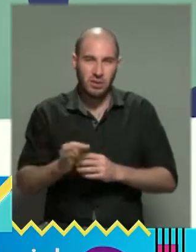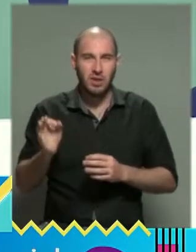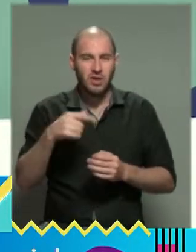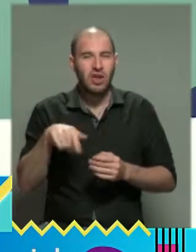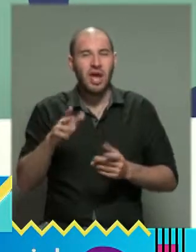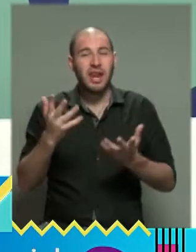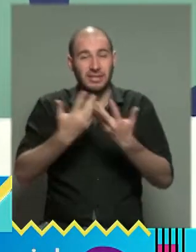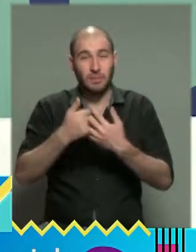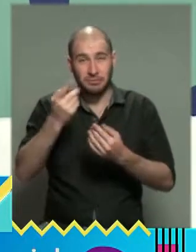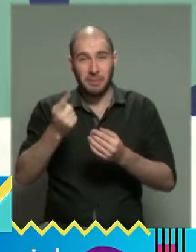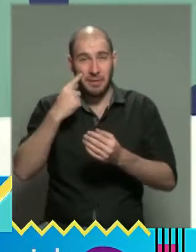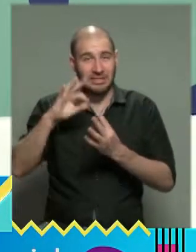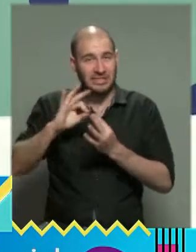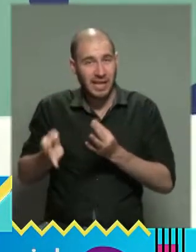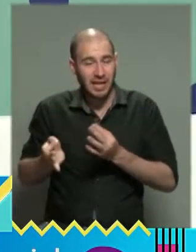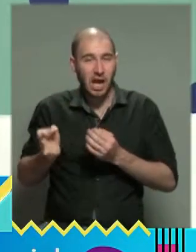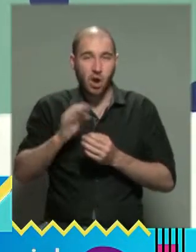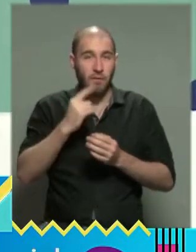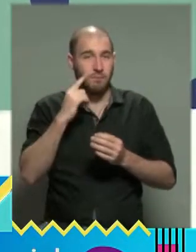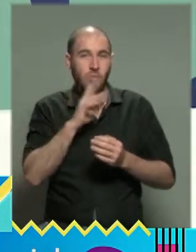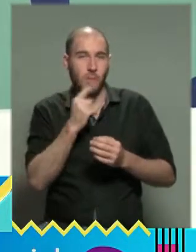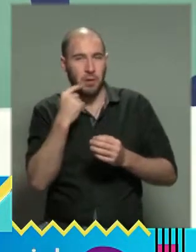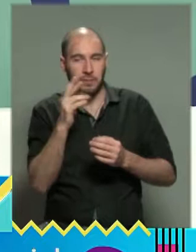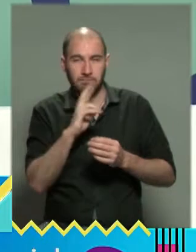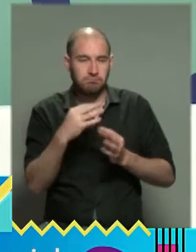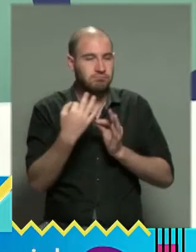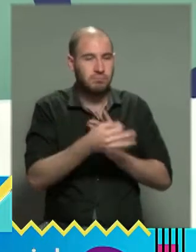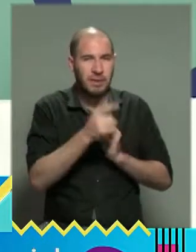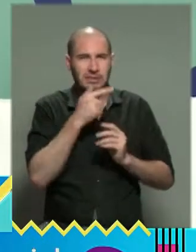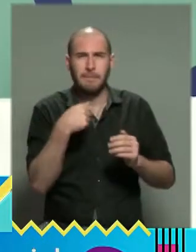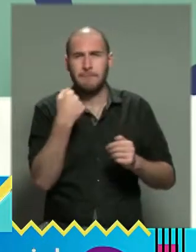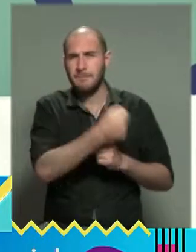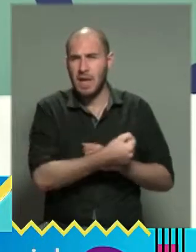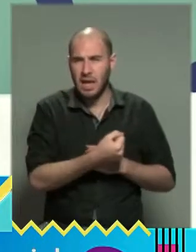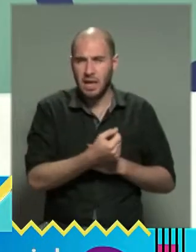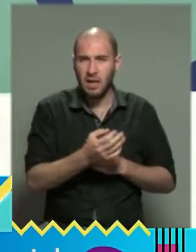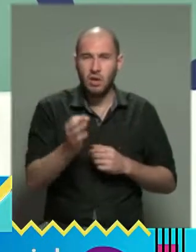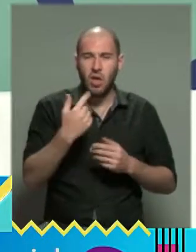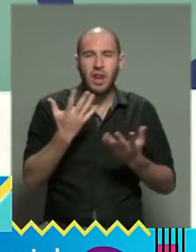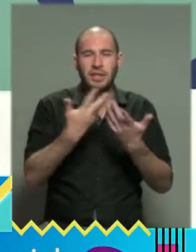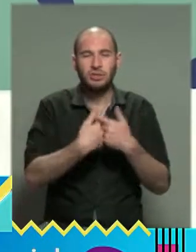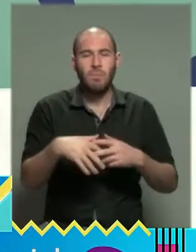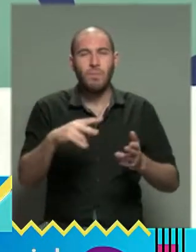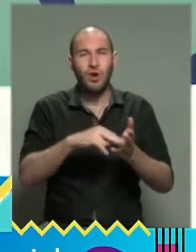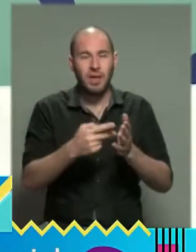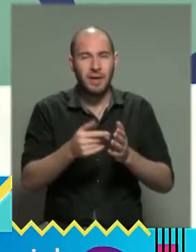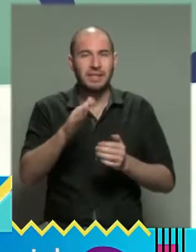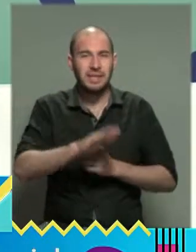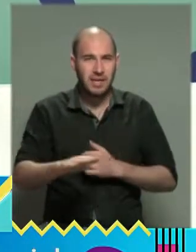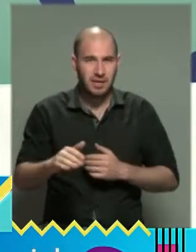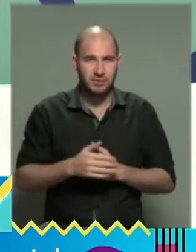involucrarnos con el vecino o con la vecina que sentimos que le han pegado, involucrarnos con la problemática de la